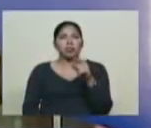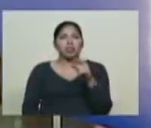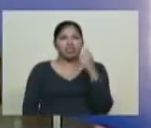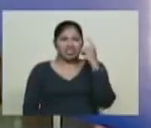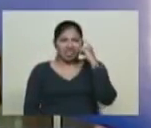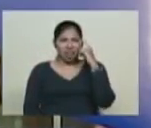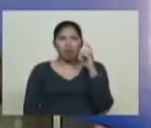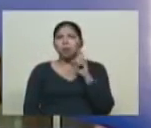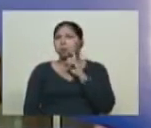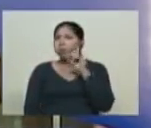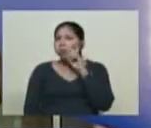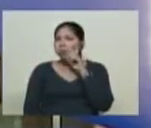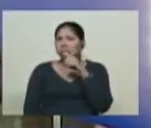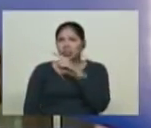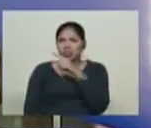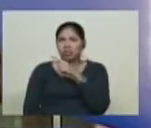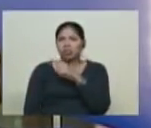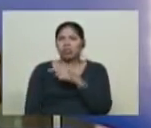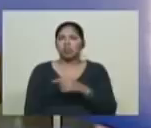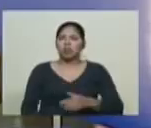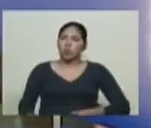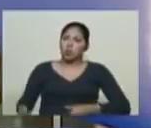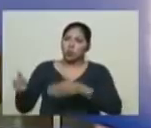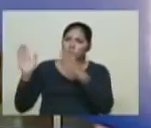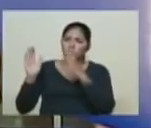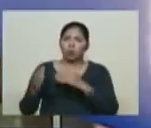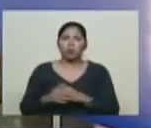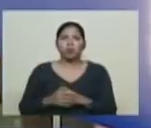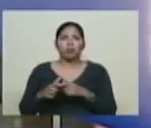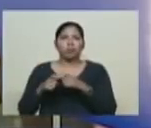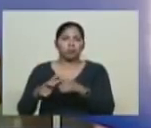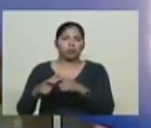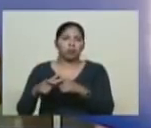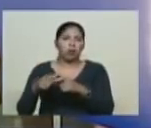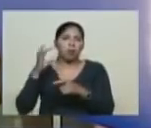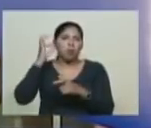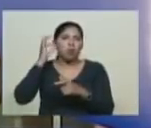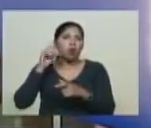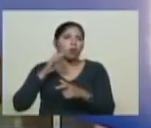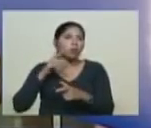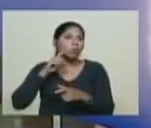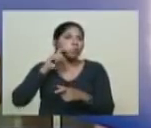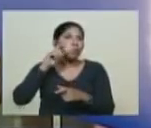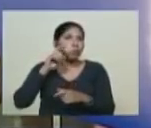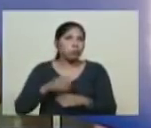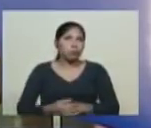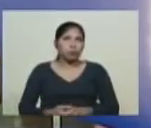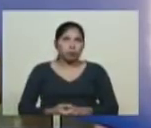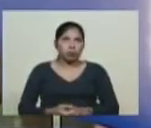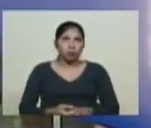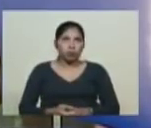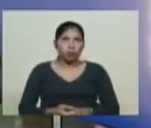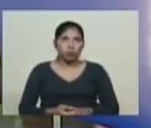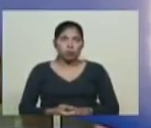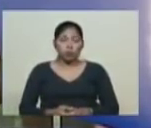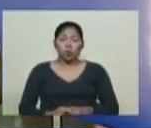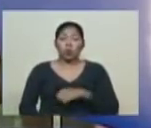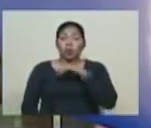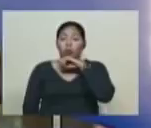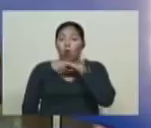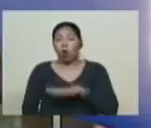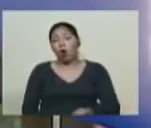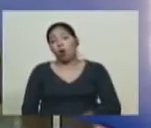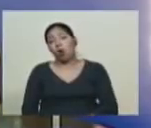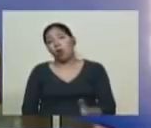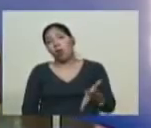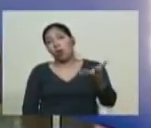Concepción Palacios. Allí está la maternidad por excelencia histórica de la ciudad de Caracas y de Venezuela. Vamos